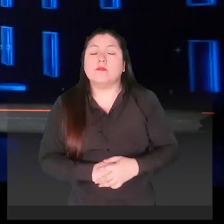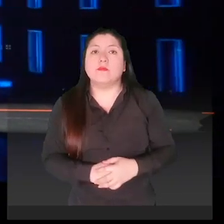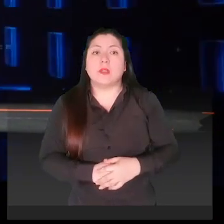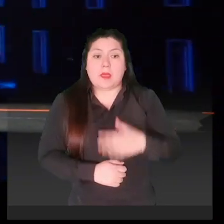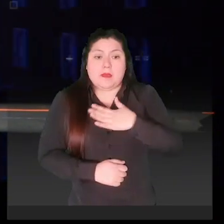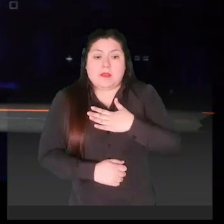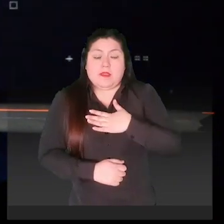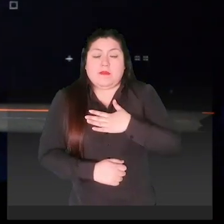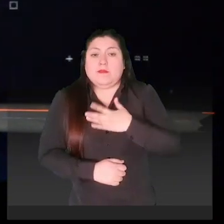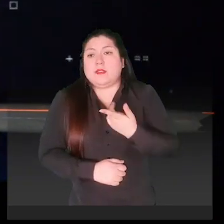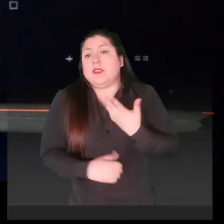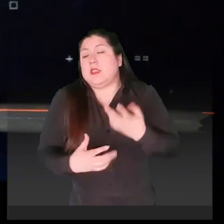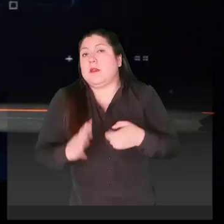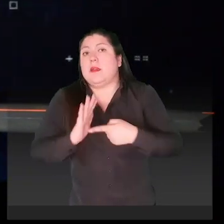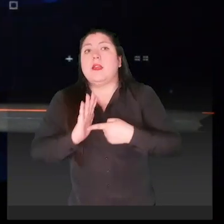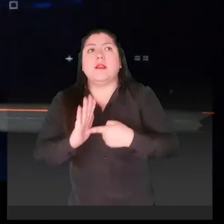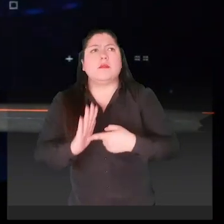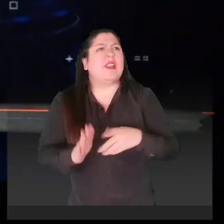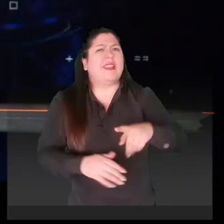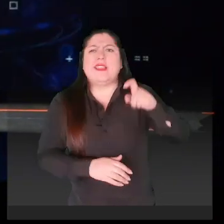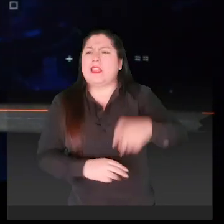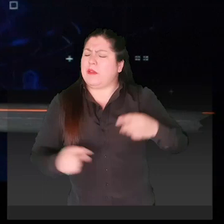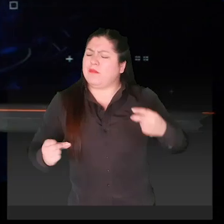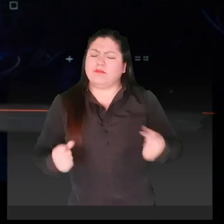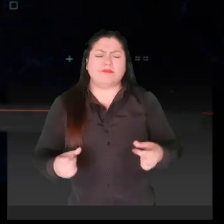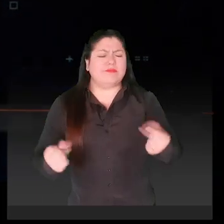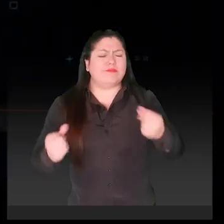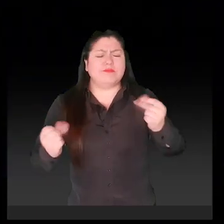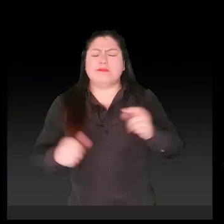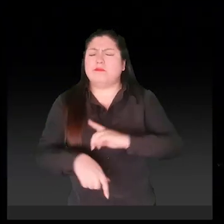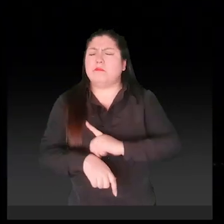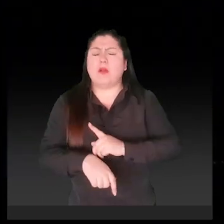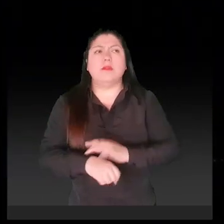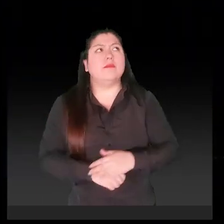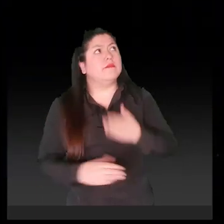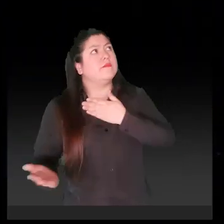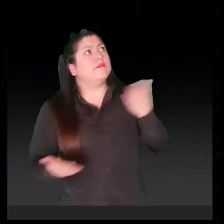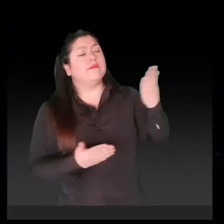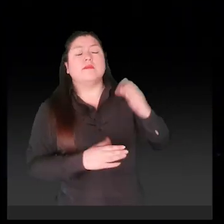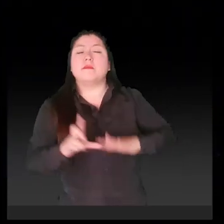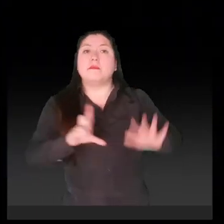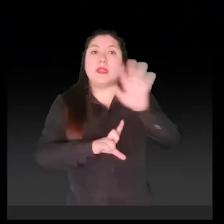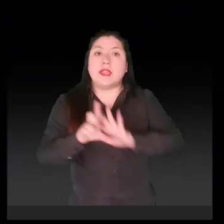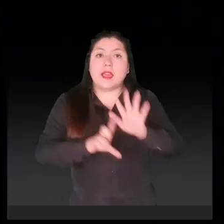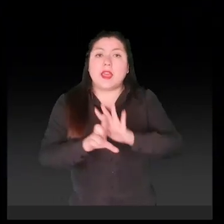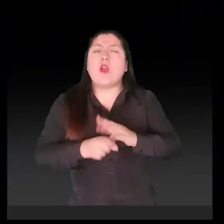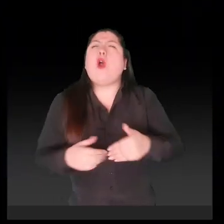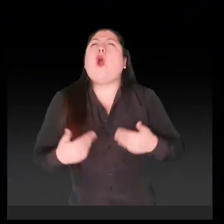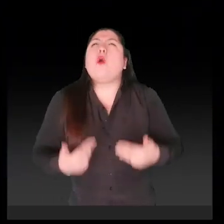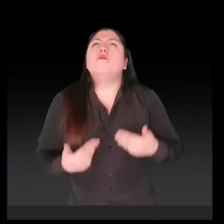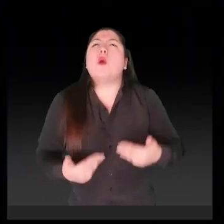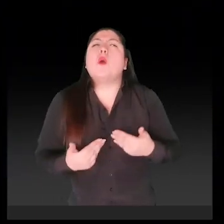eso, a mí me gustaría presentarles, para ser prácticos, porque uno tiene que ser práctico, mostrarles un video de